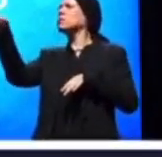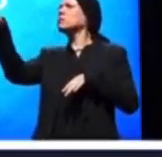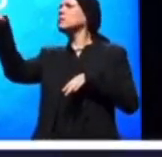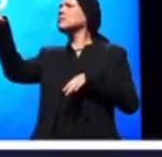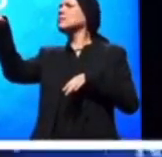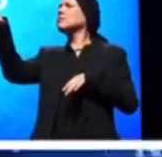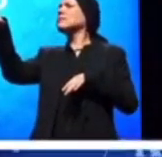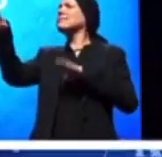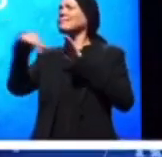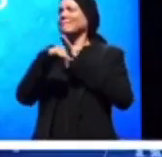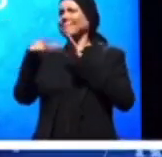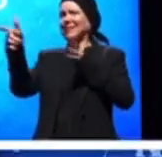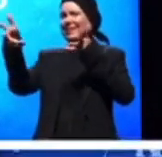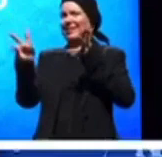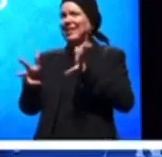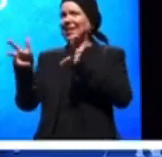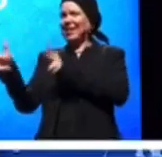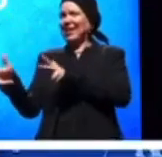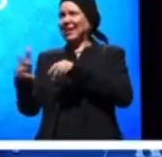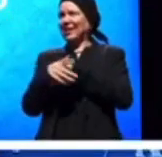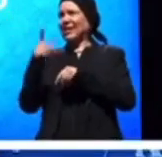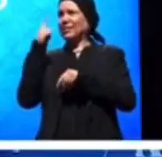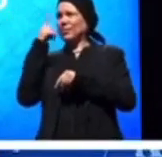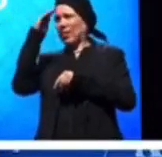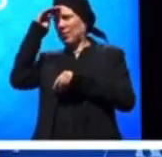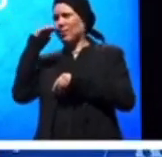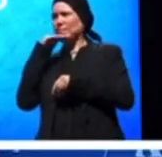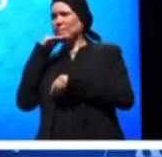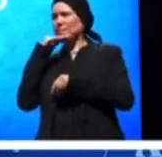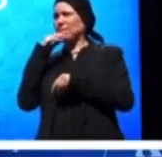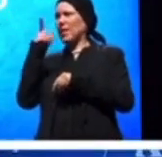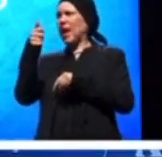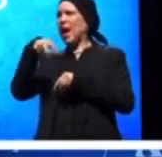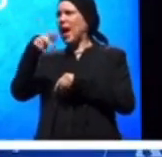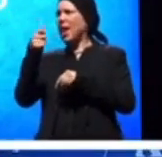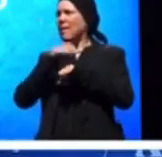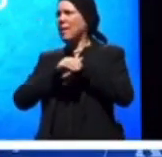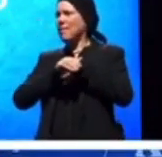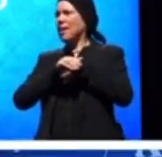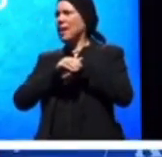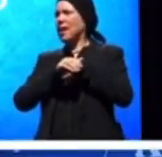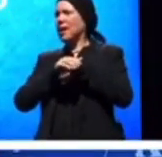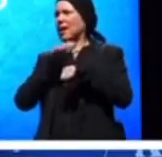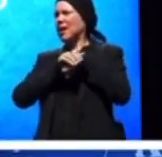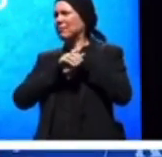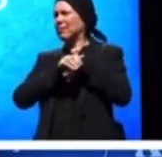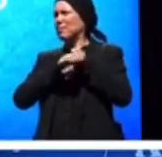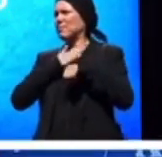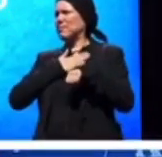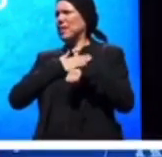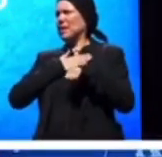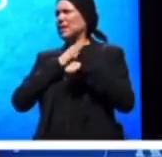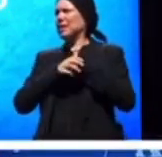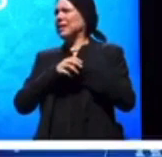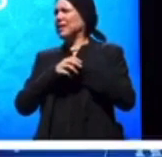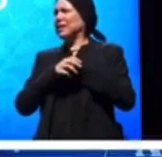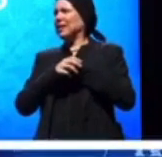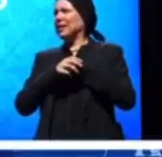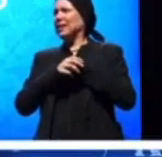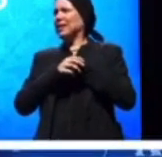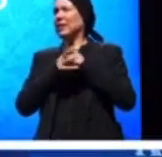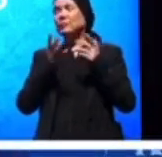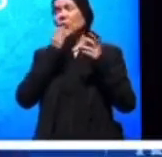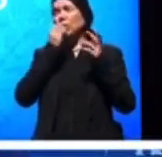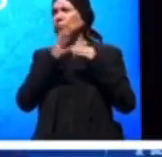están sentadas ahí en mi mesa. Estoy viendo a mi padre, estoy viendo a mi amiga Ana, estoy viendo a mi musicoterapeuta Sergio. Y